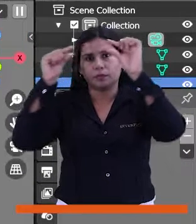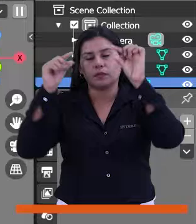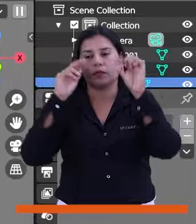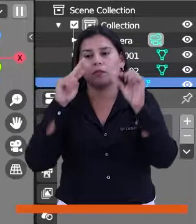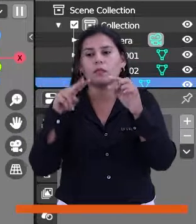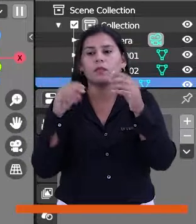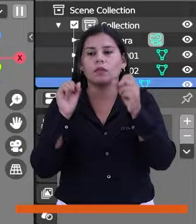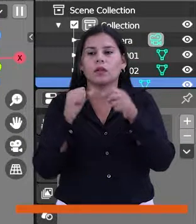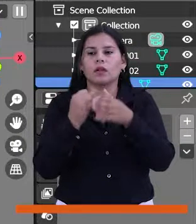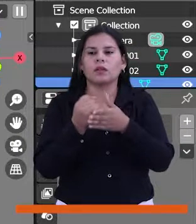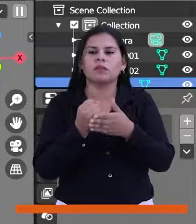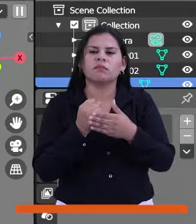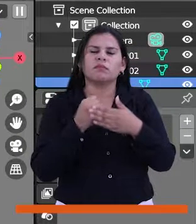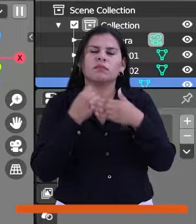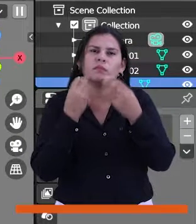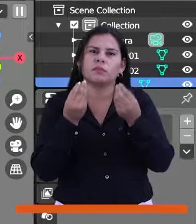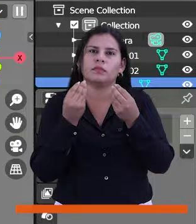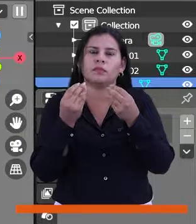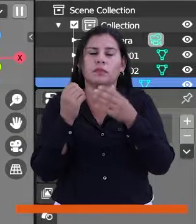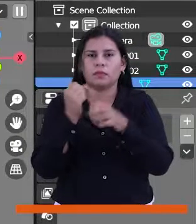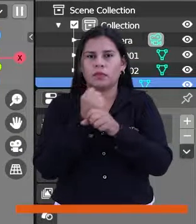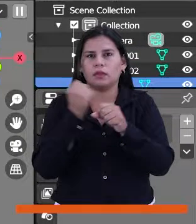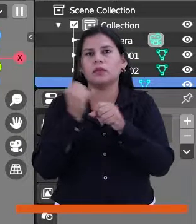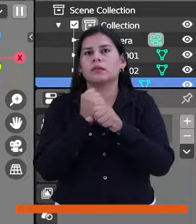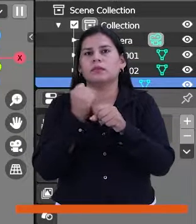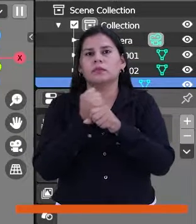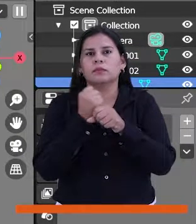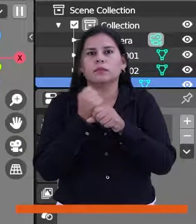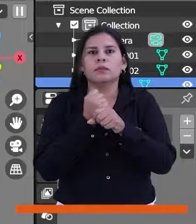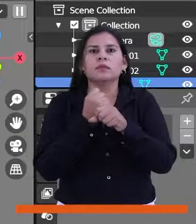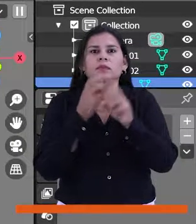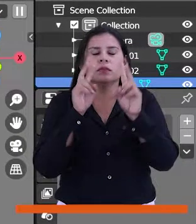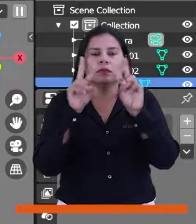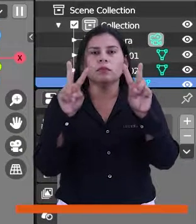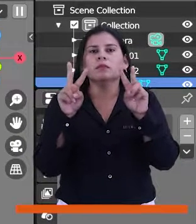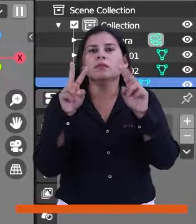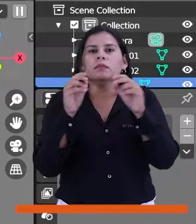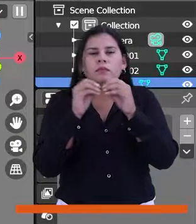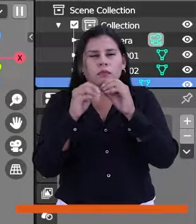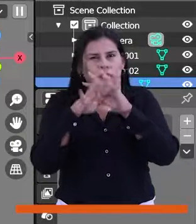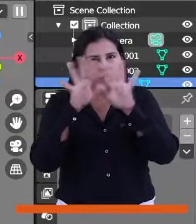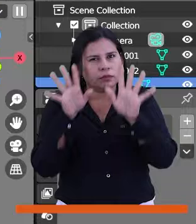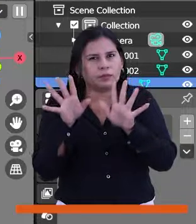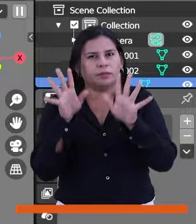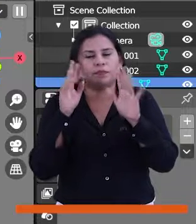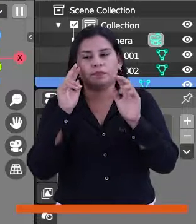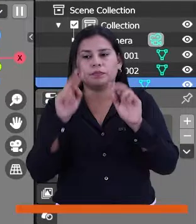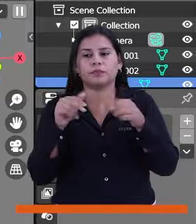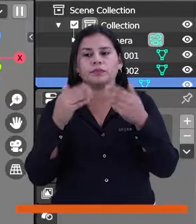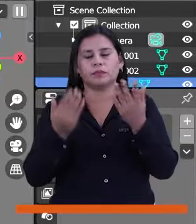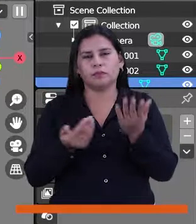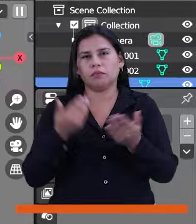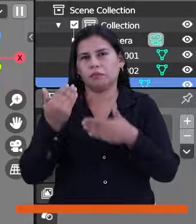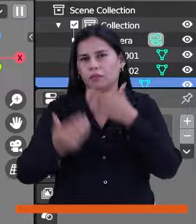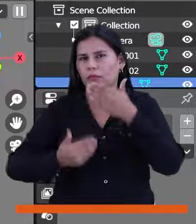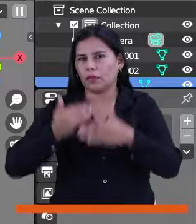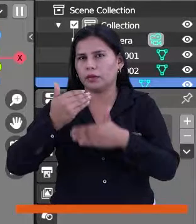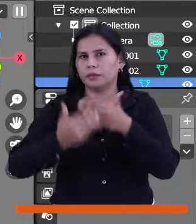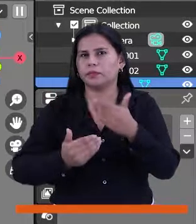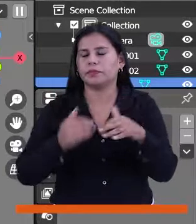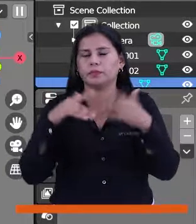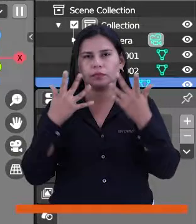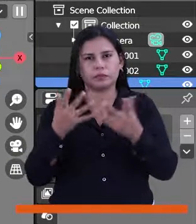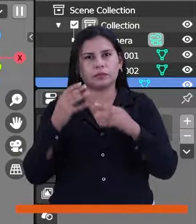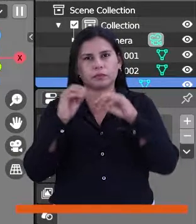Esta pestaña precisamente lo que nos permite a nosotros es trabajar con una vista de nodo. Aquí ya estamos mirando un poquito cómo